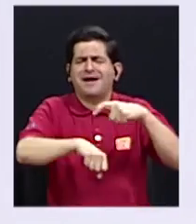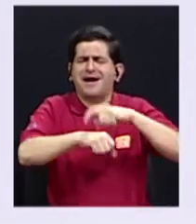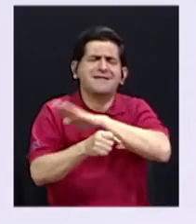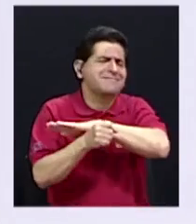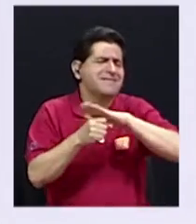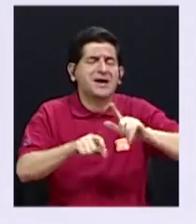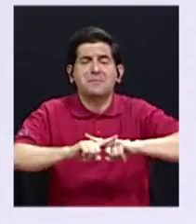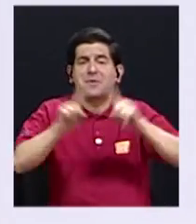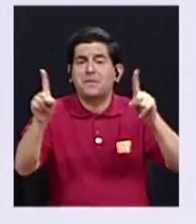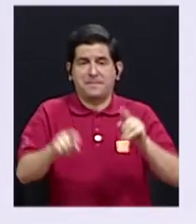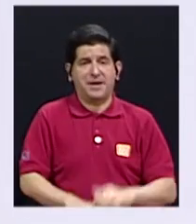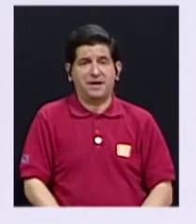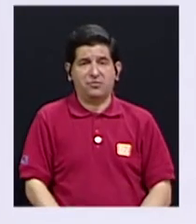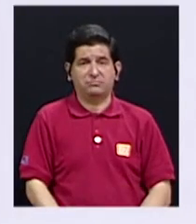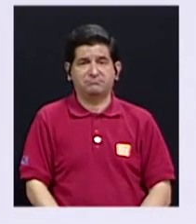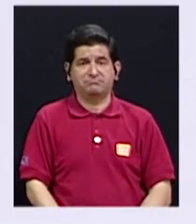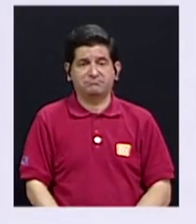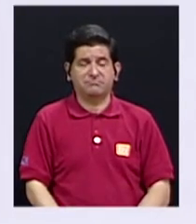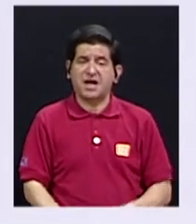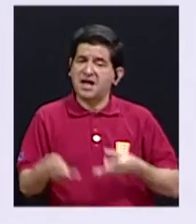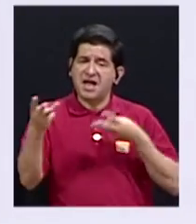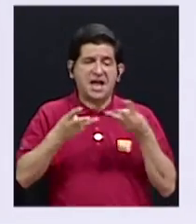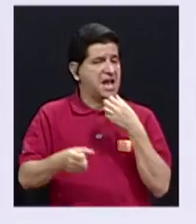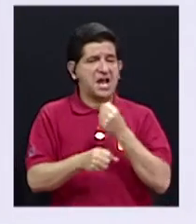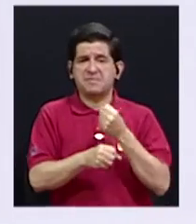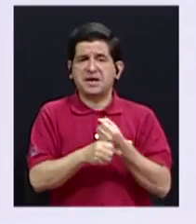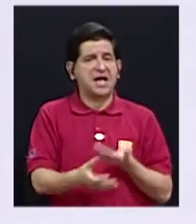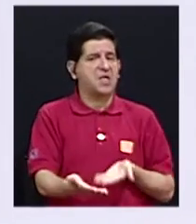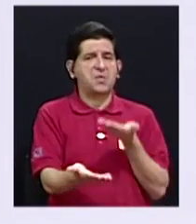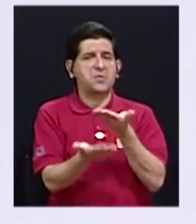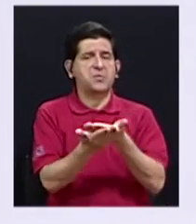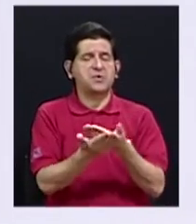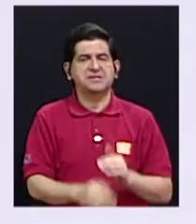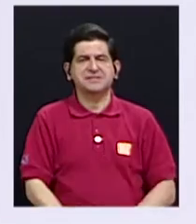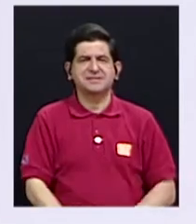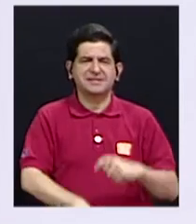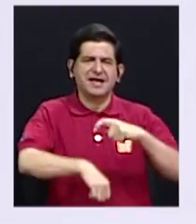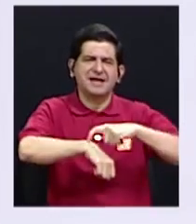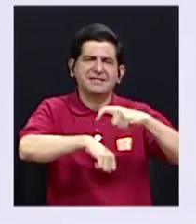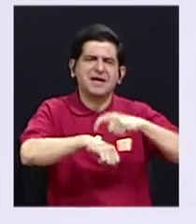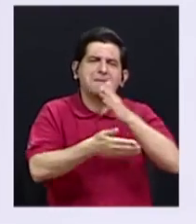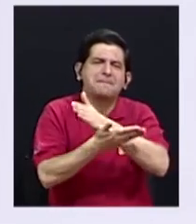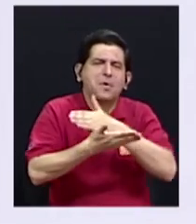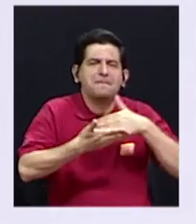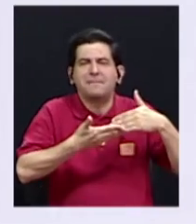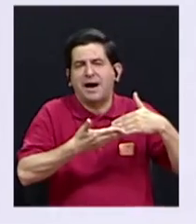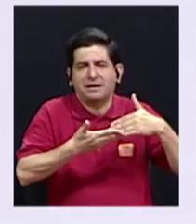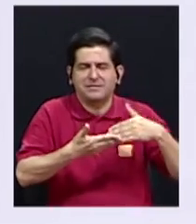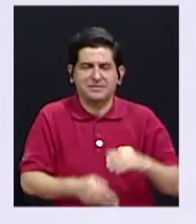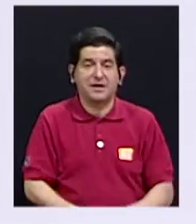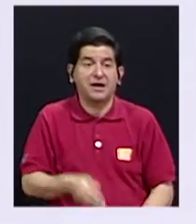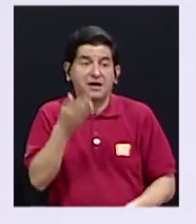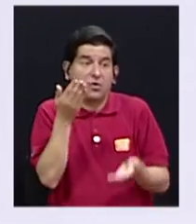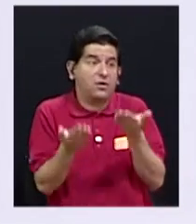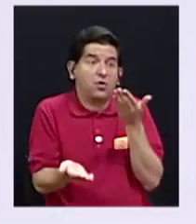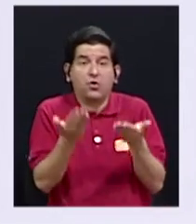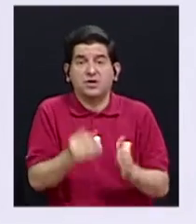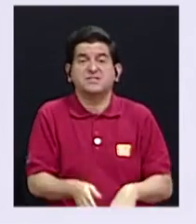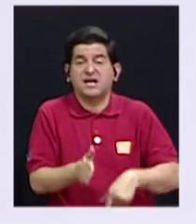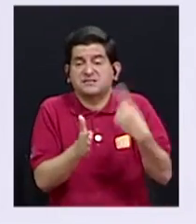completo sin embargo él ofrece el mercado laboral le ofrece tiempos tal vez parciales o inclusive